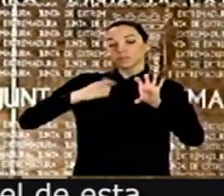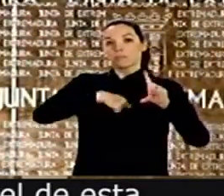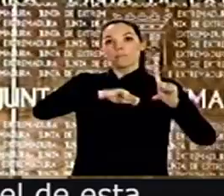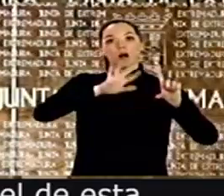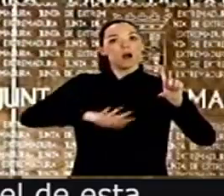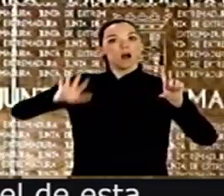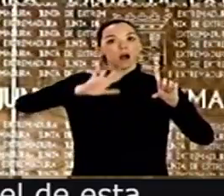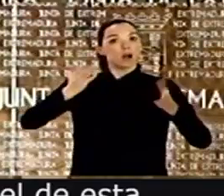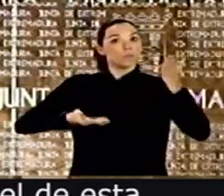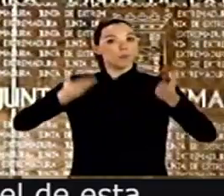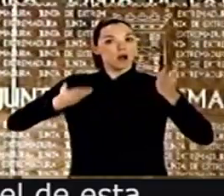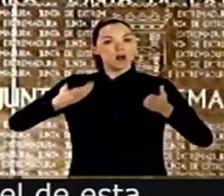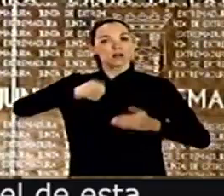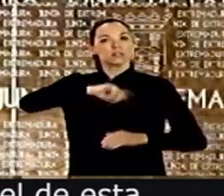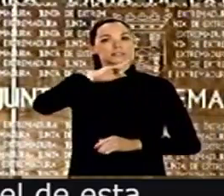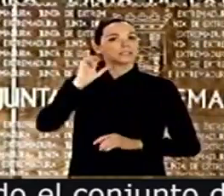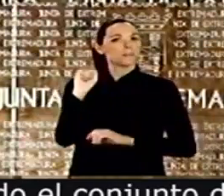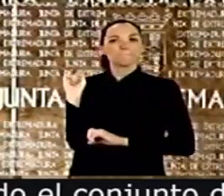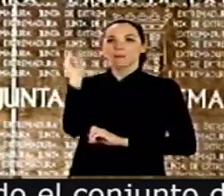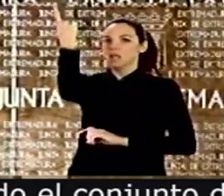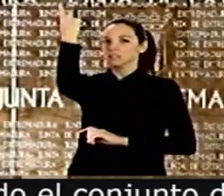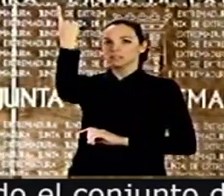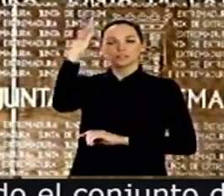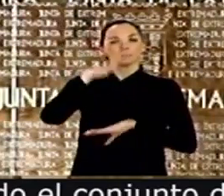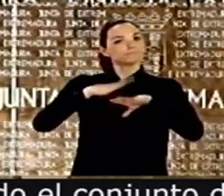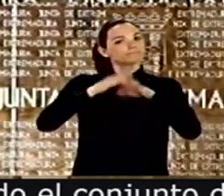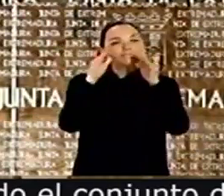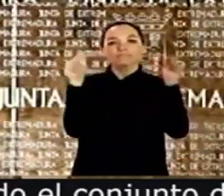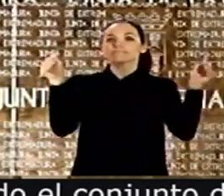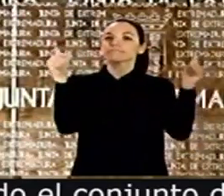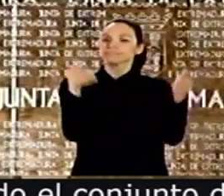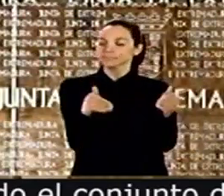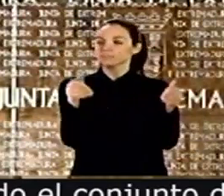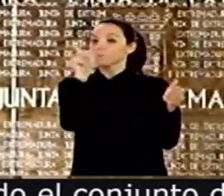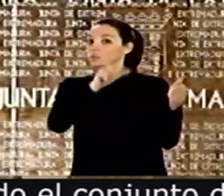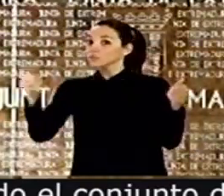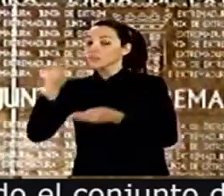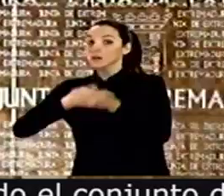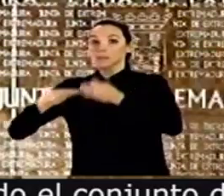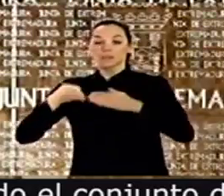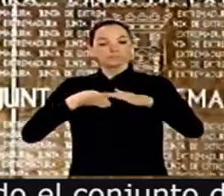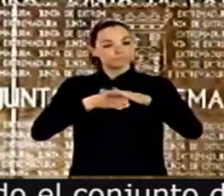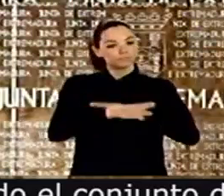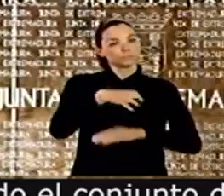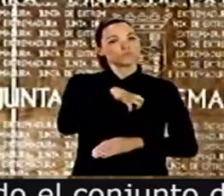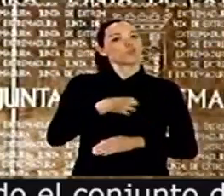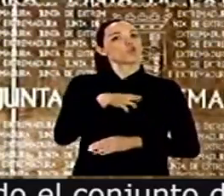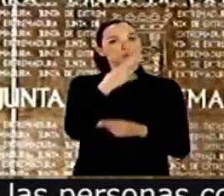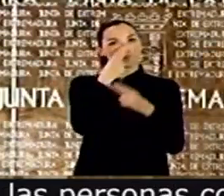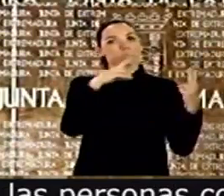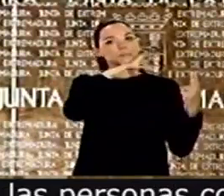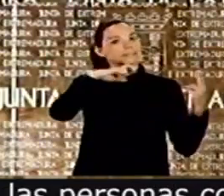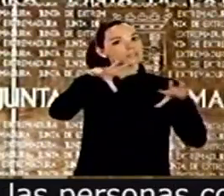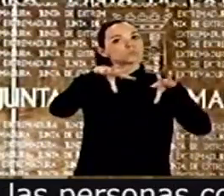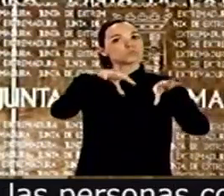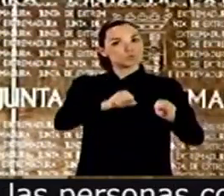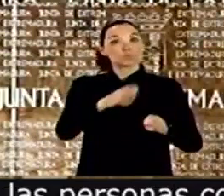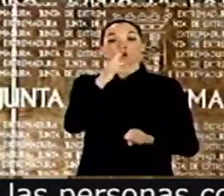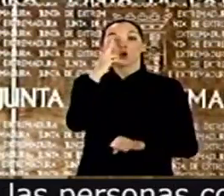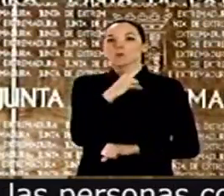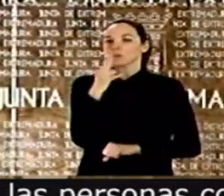de España reserva para el acceso a la función pública de las personas con discapacidad. Un compromiso firme del